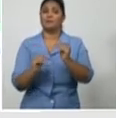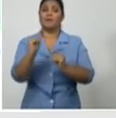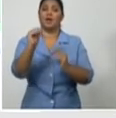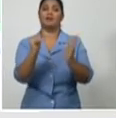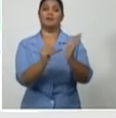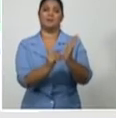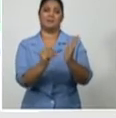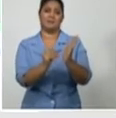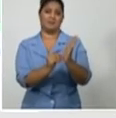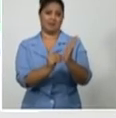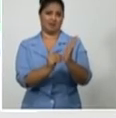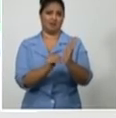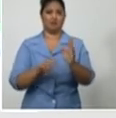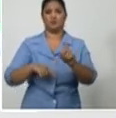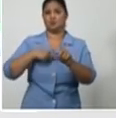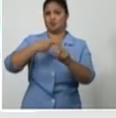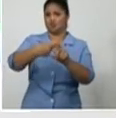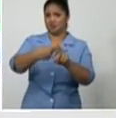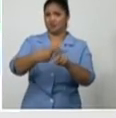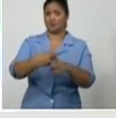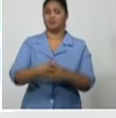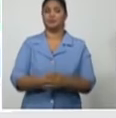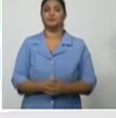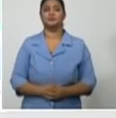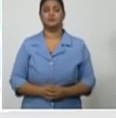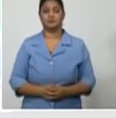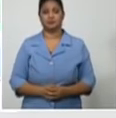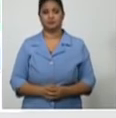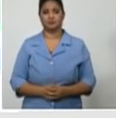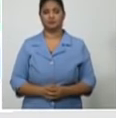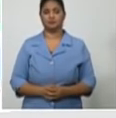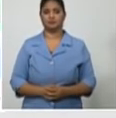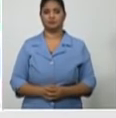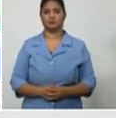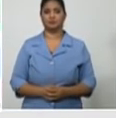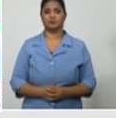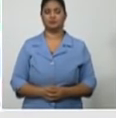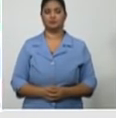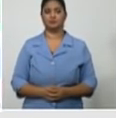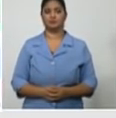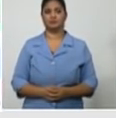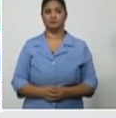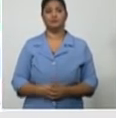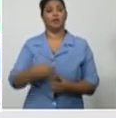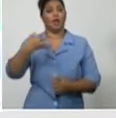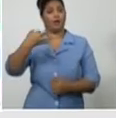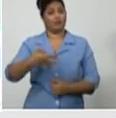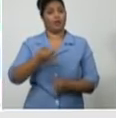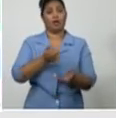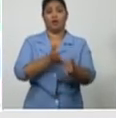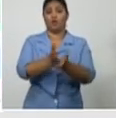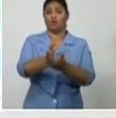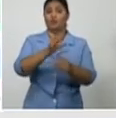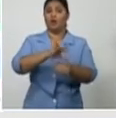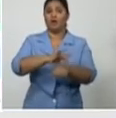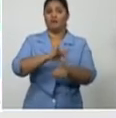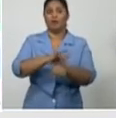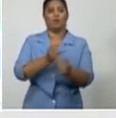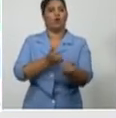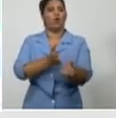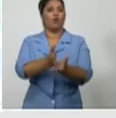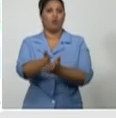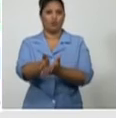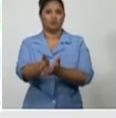incidencia de cada territorio, pues indiscutiblemente aparecen un número mayor de pacientes críticos, de pacientes